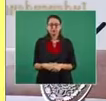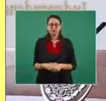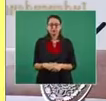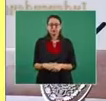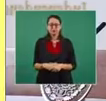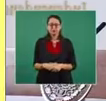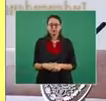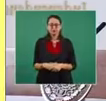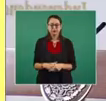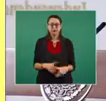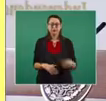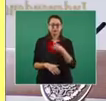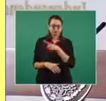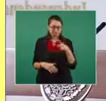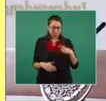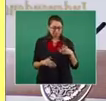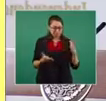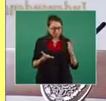distinguir, separar